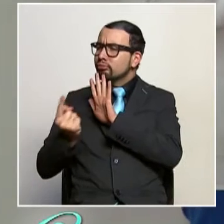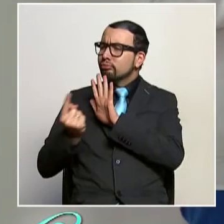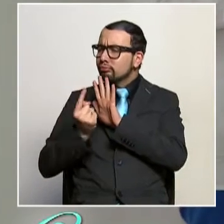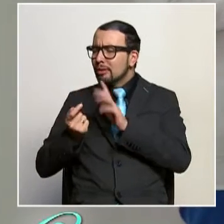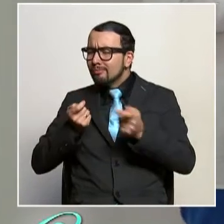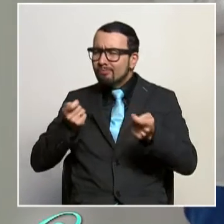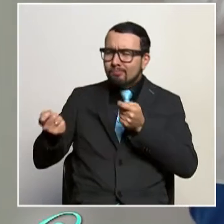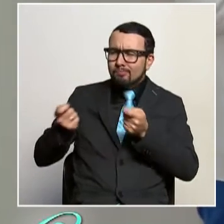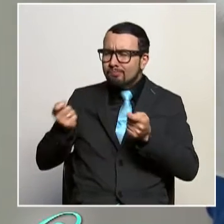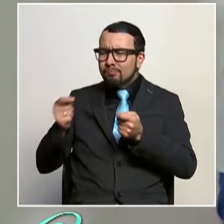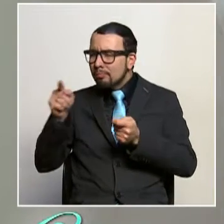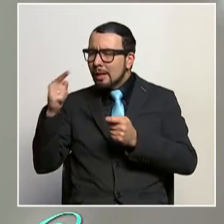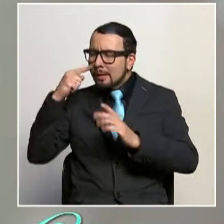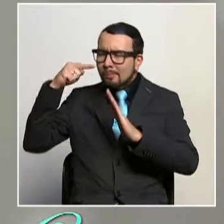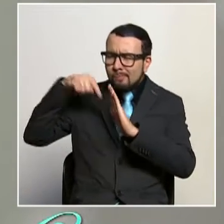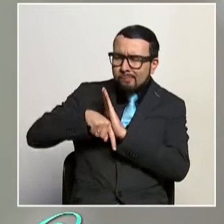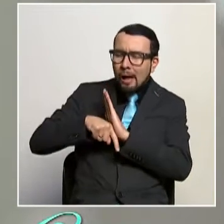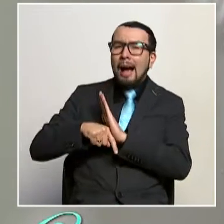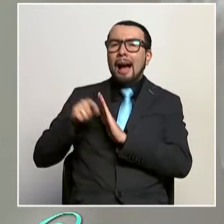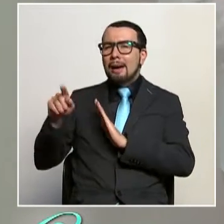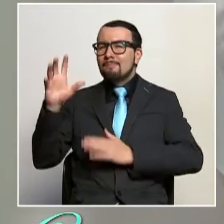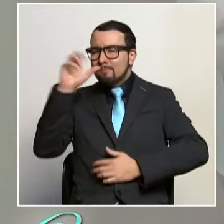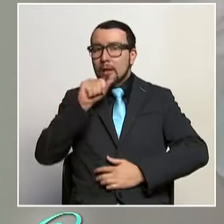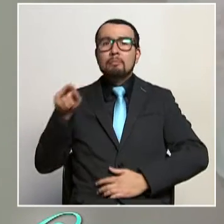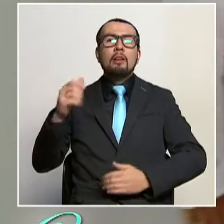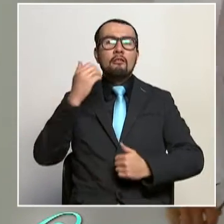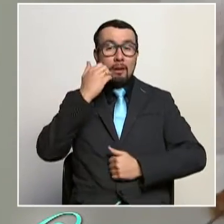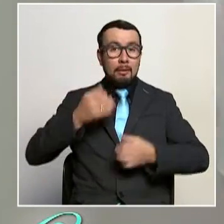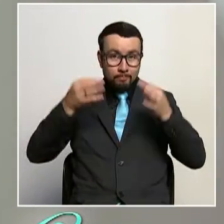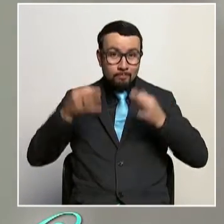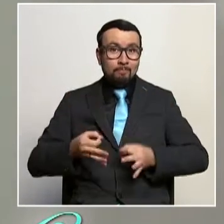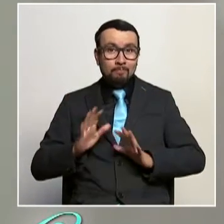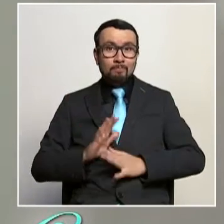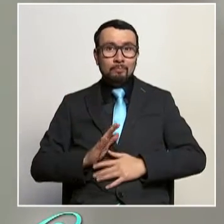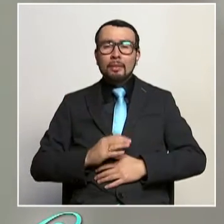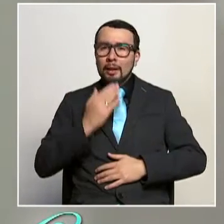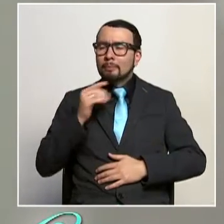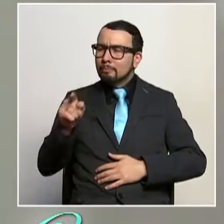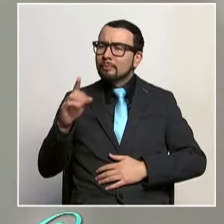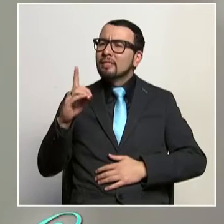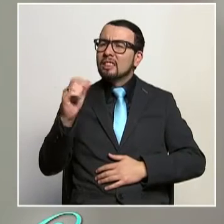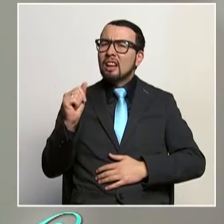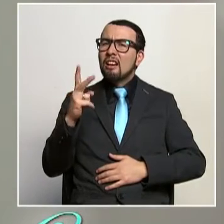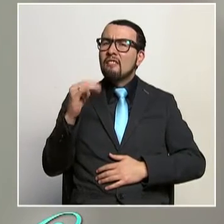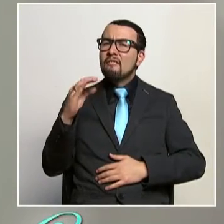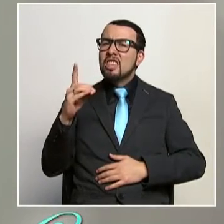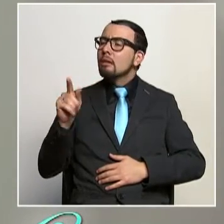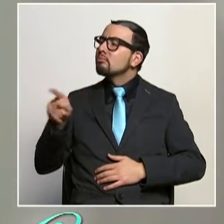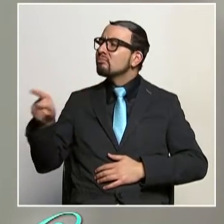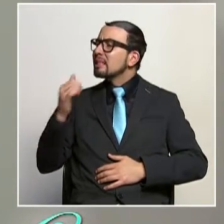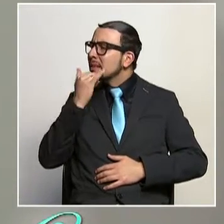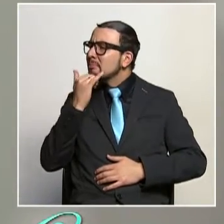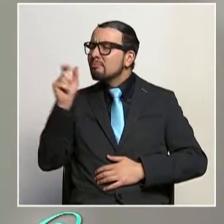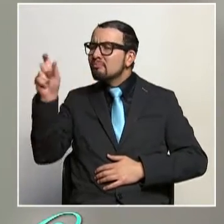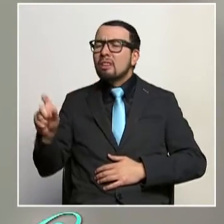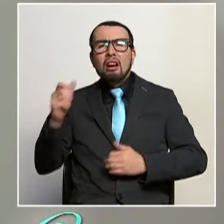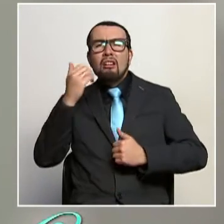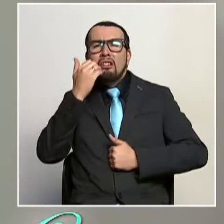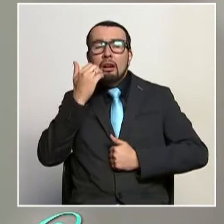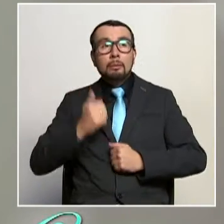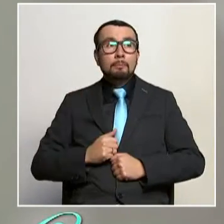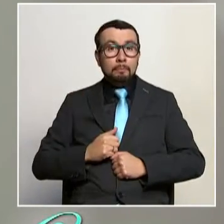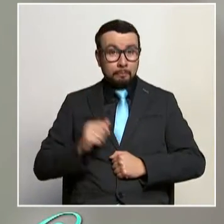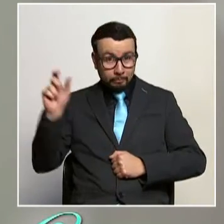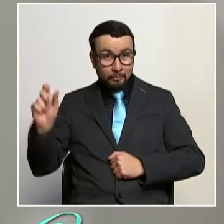ese equipo para poder evaluar nuestros pacientes. Cuéntenos, doctor David, de este paciente. Bueno, muy bien. Es un paciente que viene